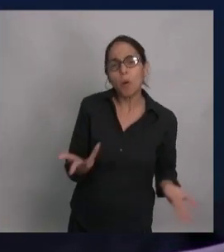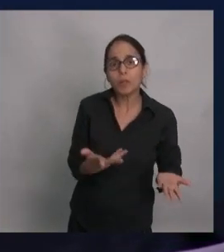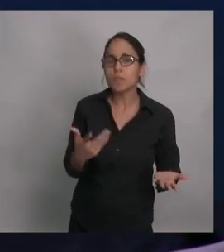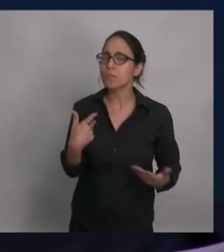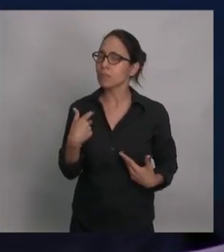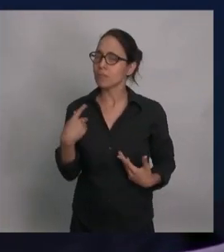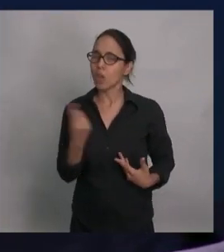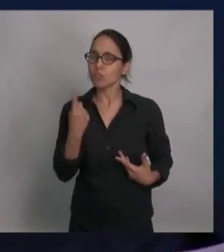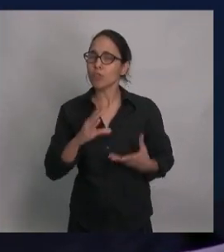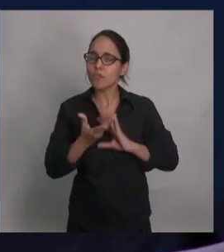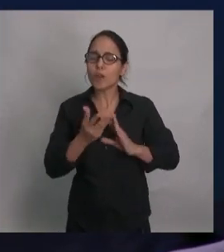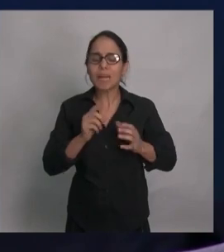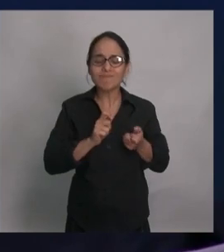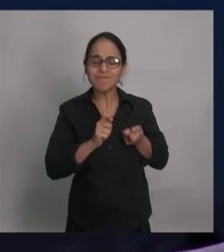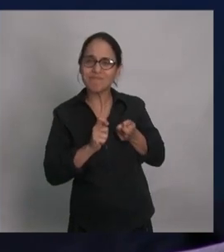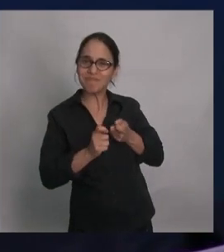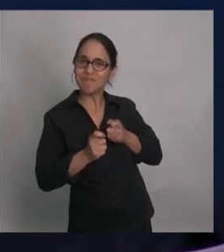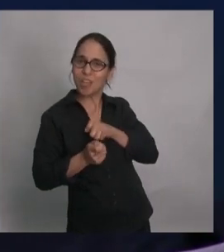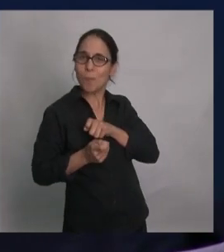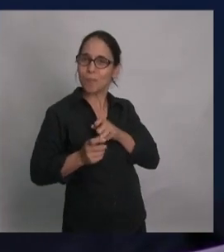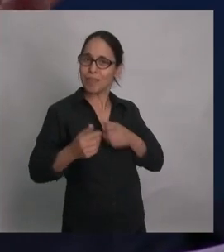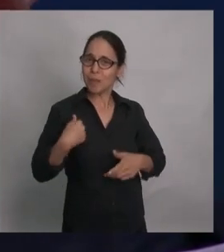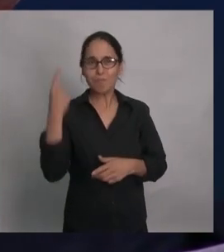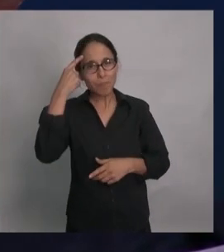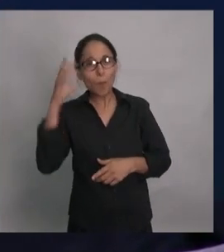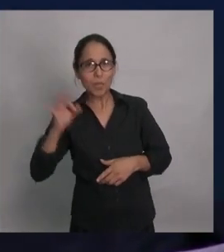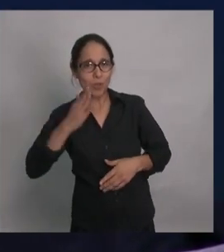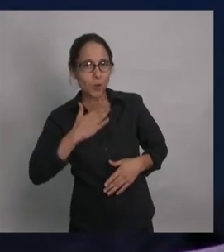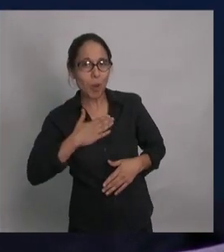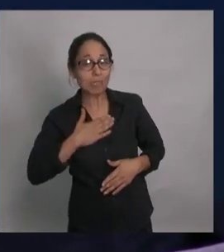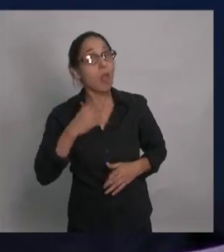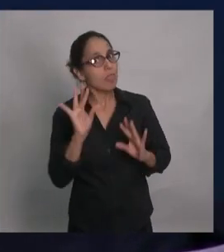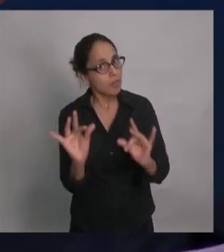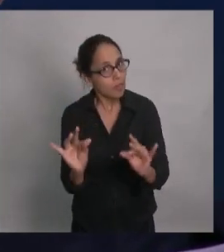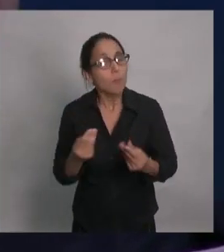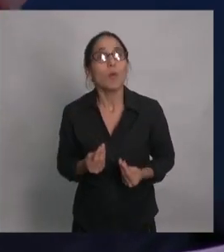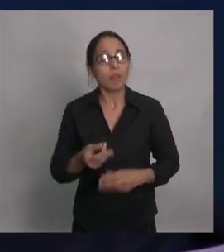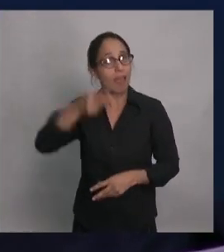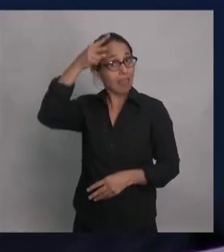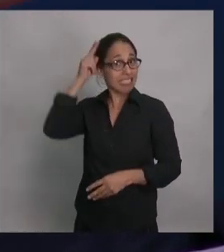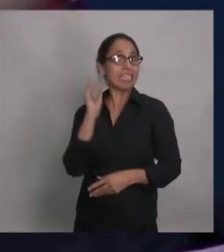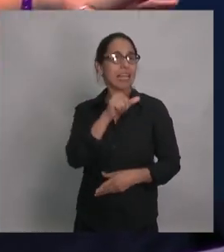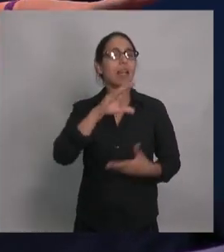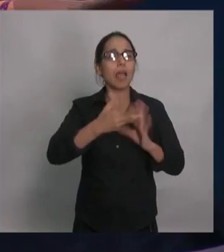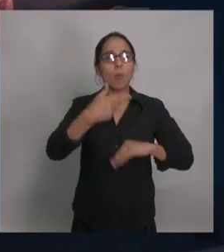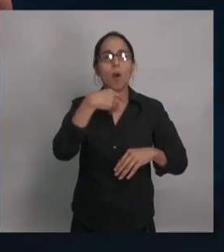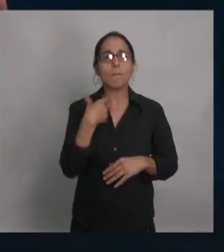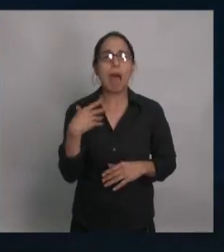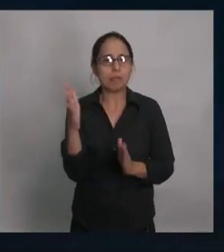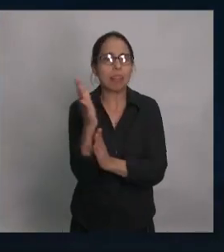estábamos sosteniendo. Y es difícil, en un país como Chile, donde el sistema neoliberal del que hemos hablado,